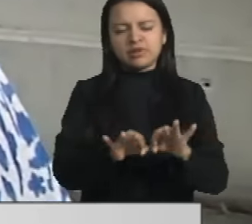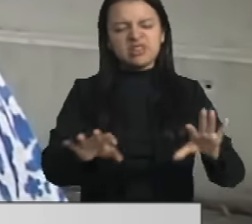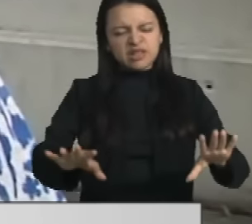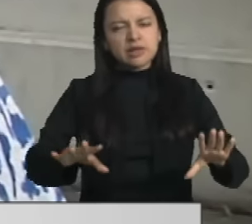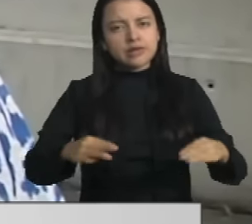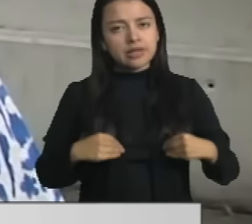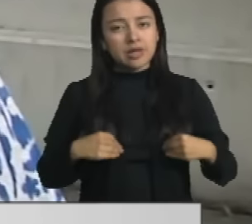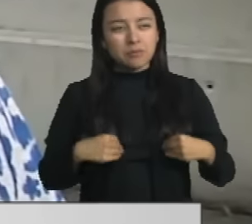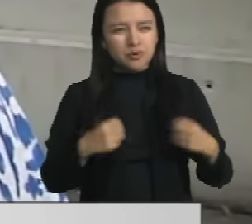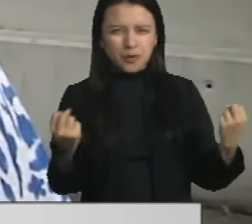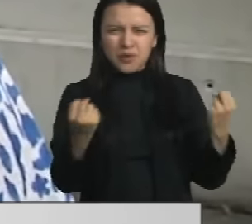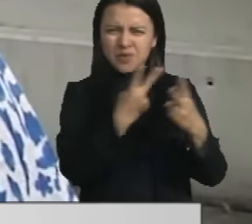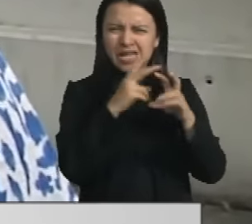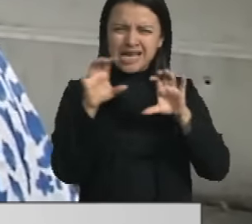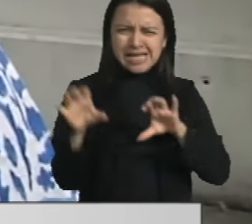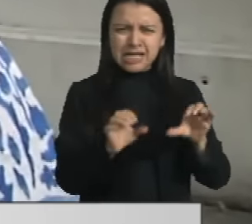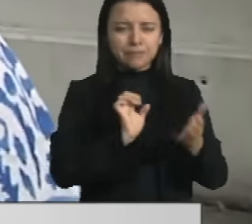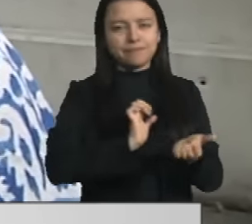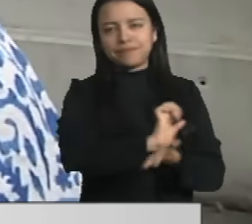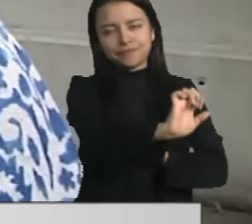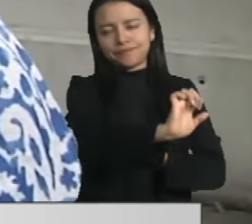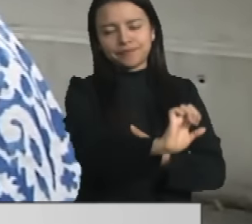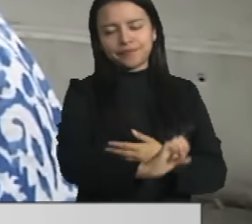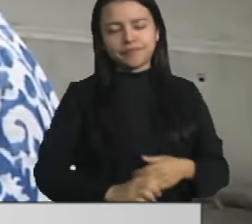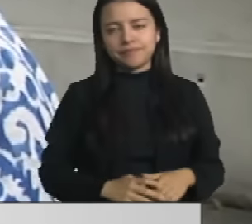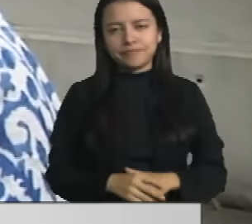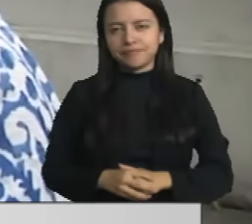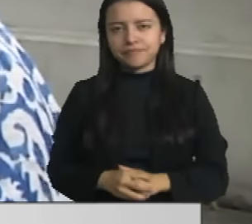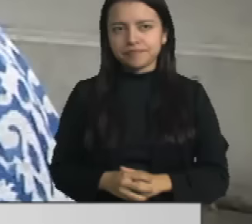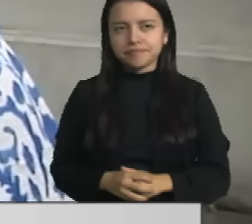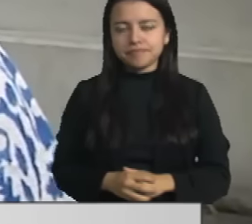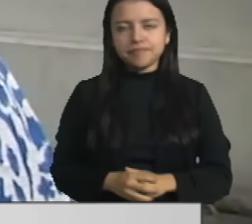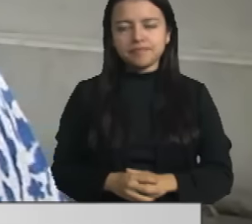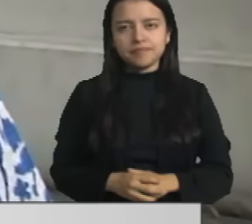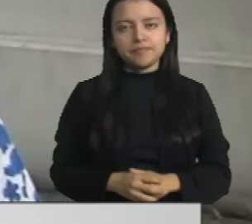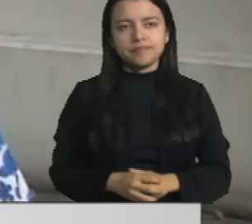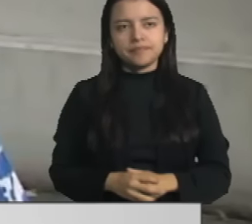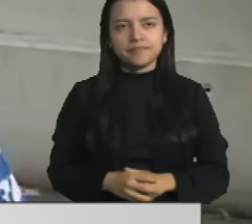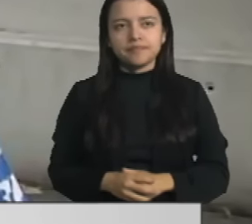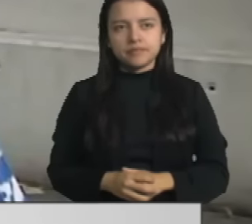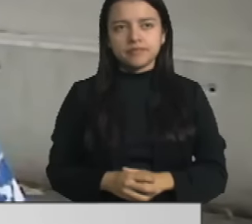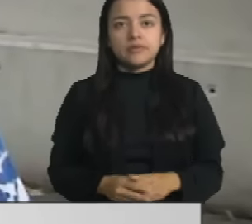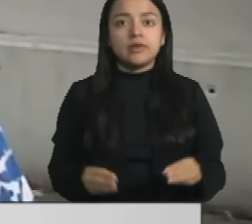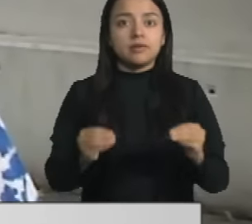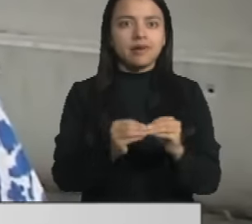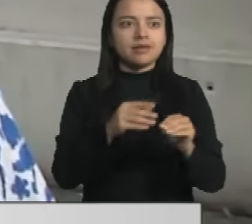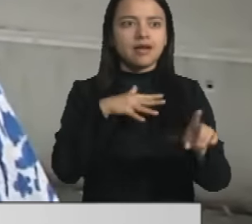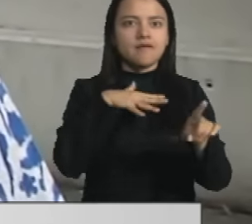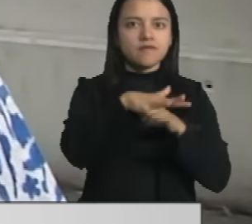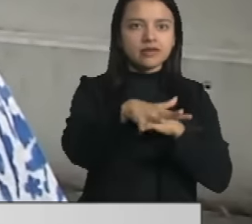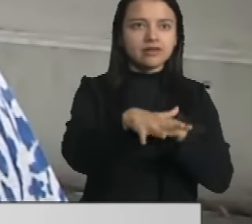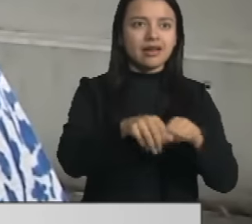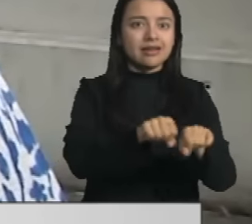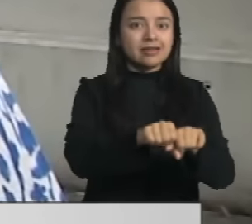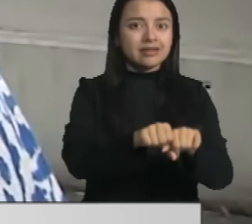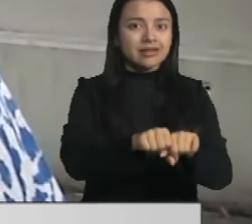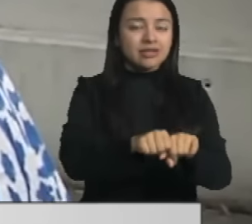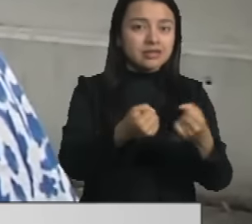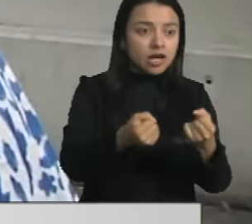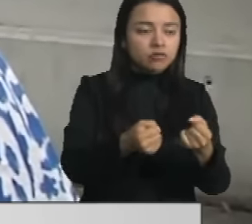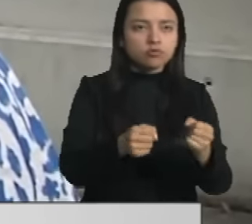y rechazamos enfáticamente cualquier tipo de violencia que pueda generar afectaciones a la vida y a la salud física y mental de